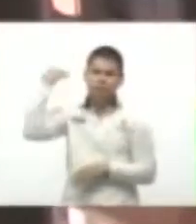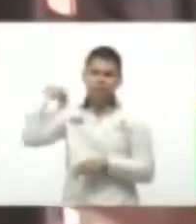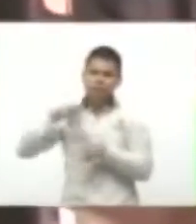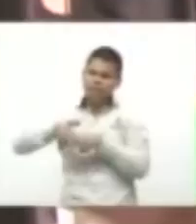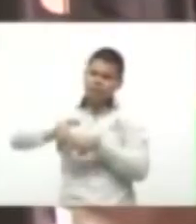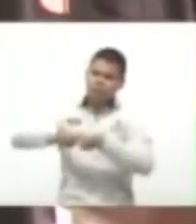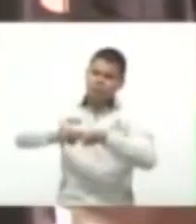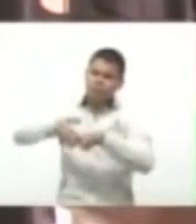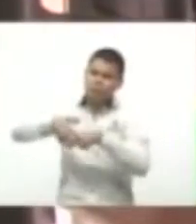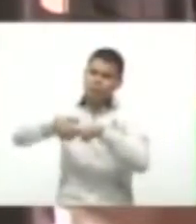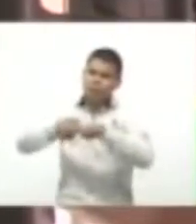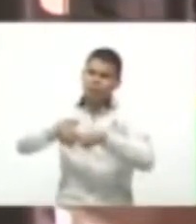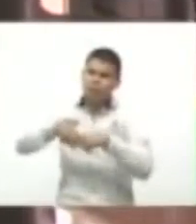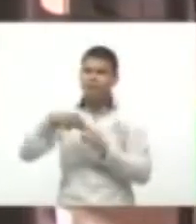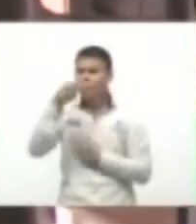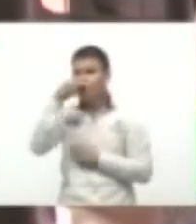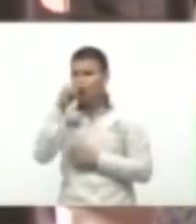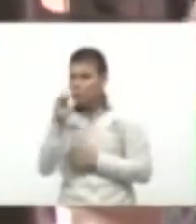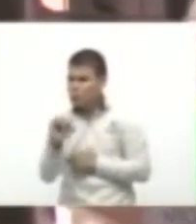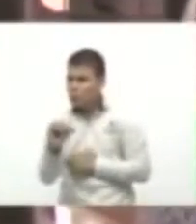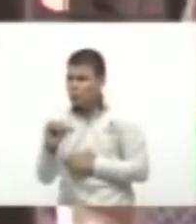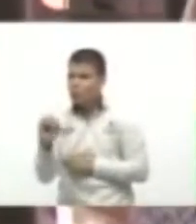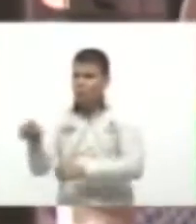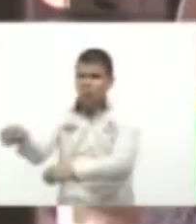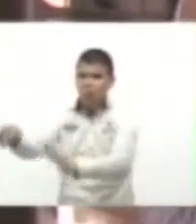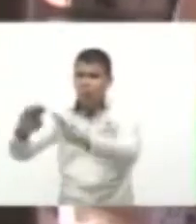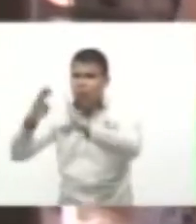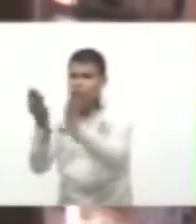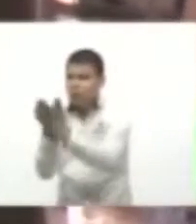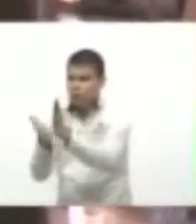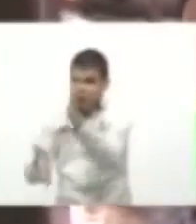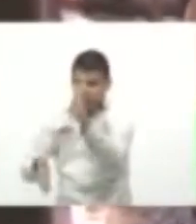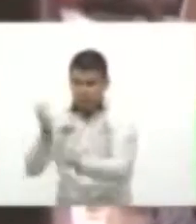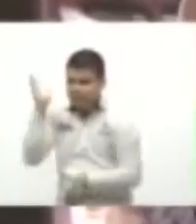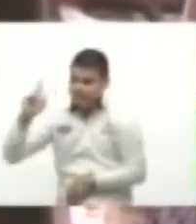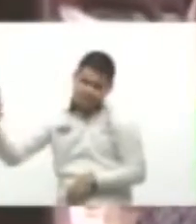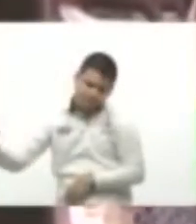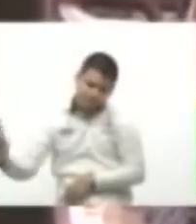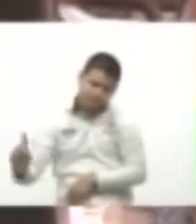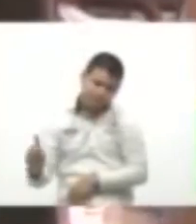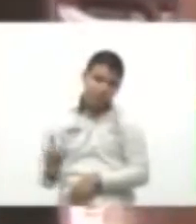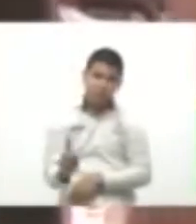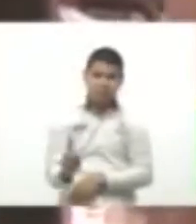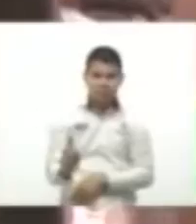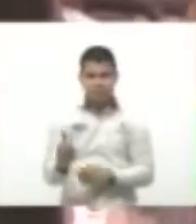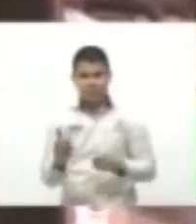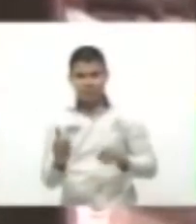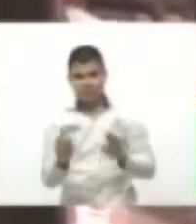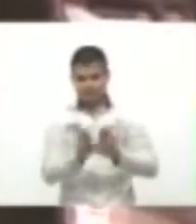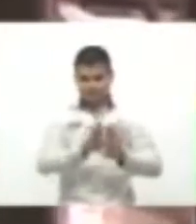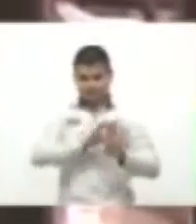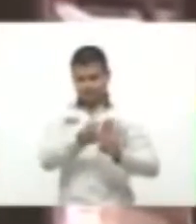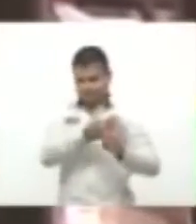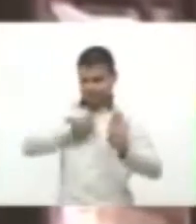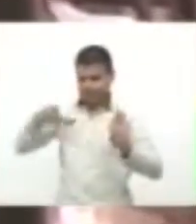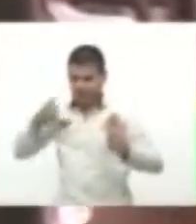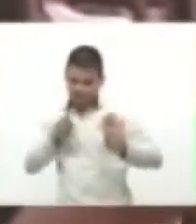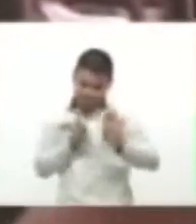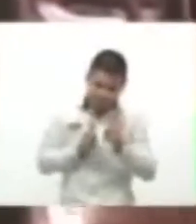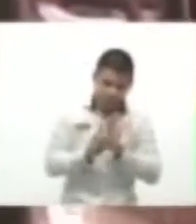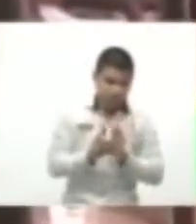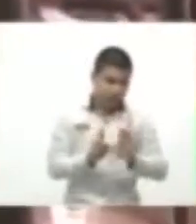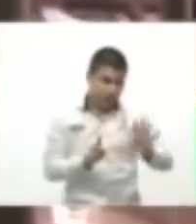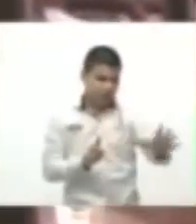su niña del colegio, salió, venía manejando, salió, abrió su puerta. Cuando fue a abrir para sacar a la